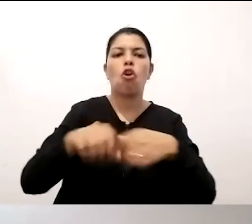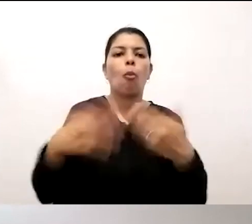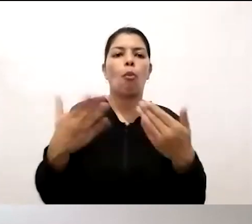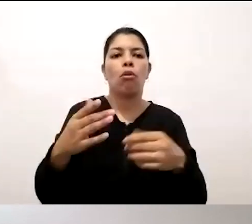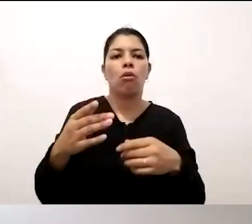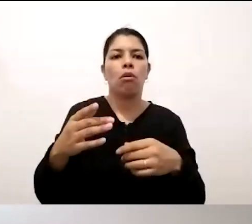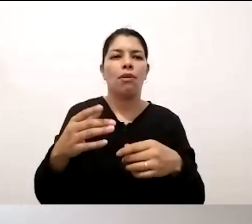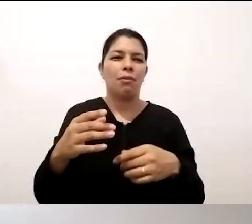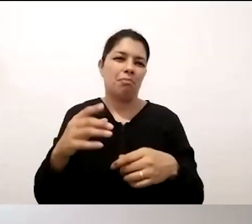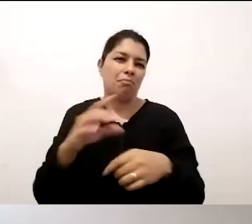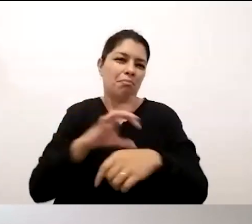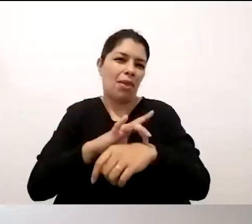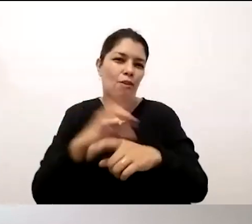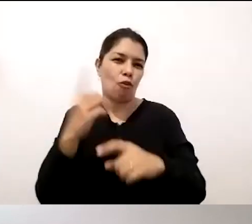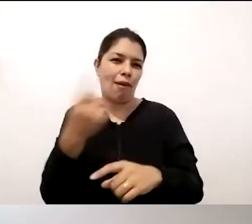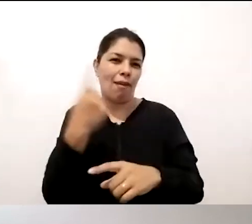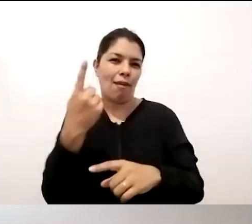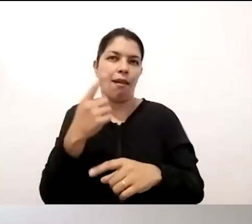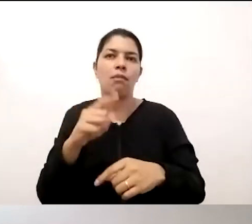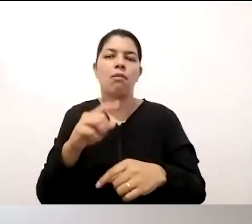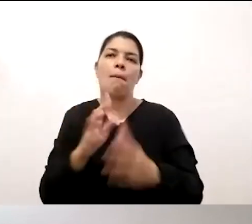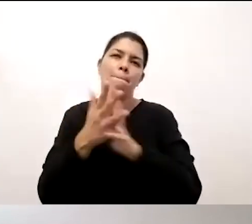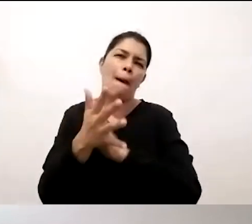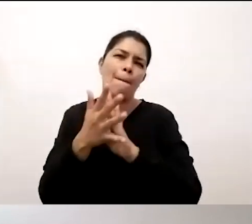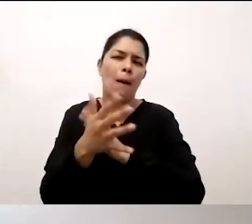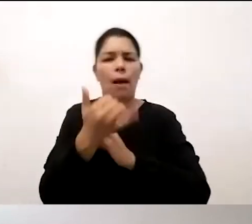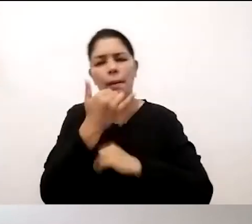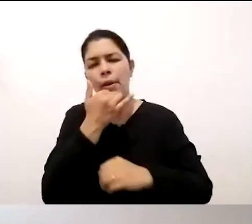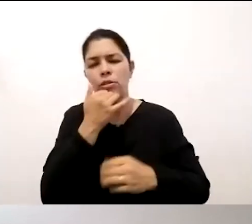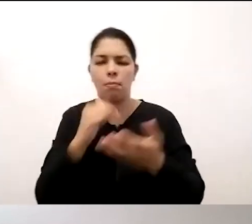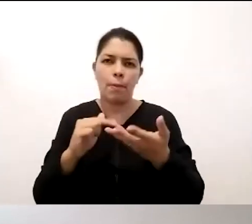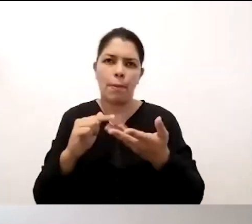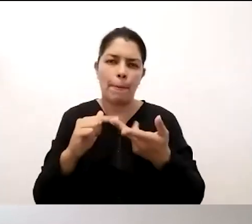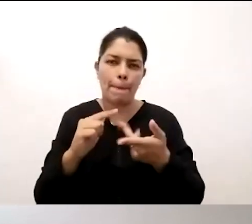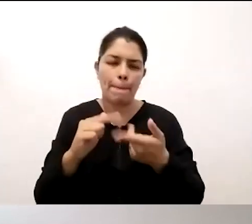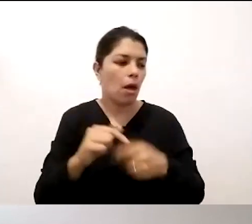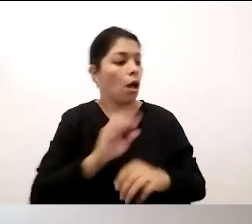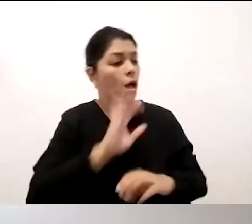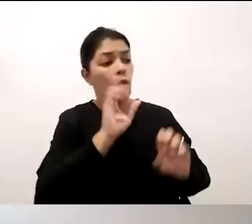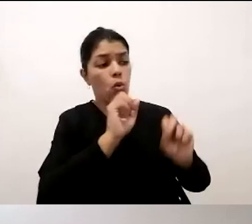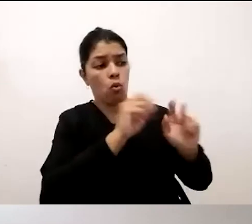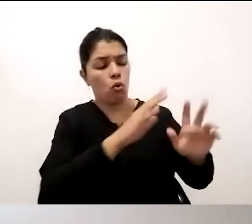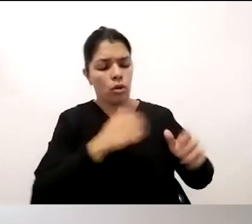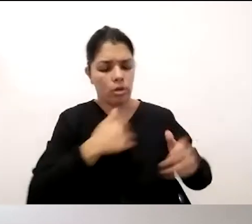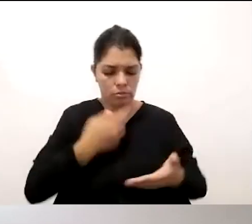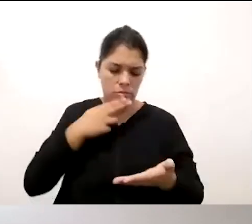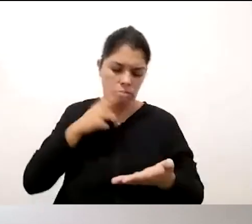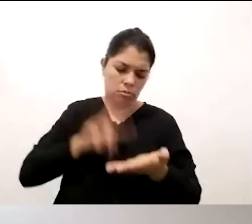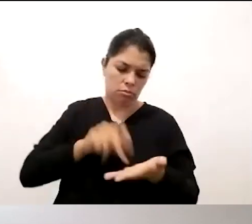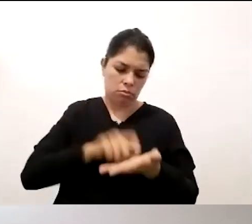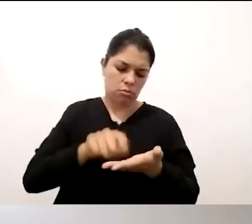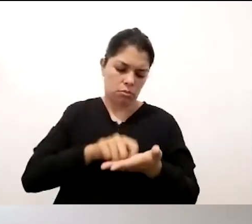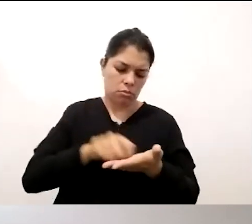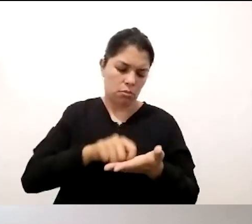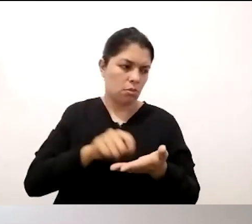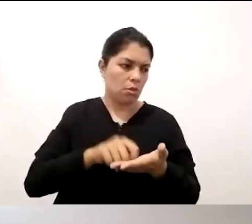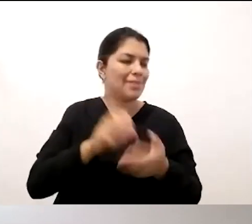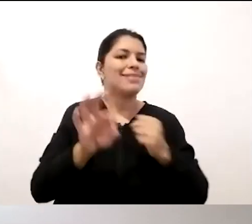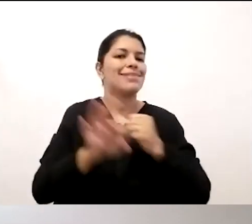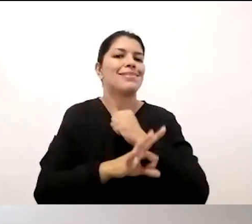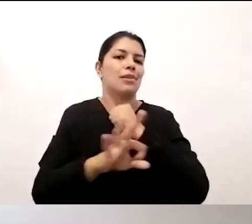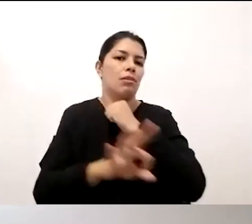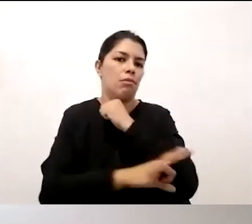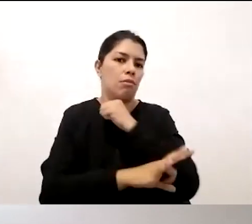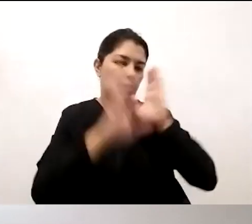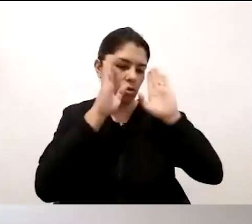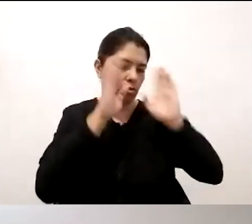su EPS, informan la situación donde está y así lo van a remitir a los procesos con la atención en